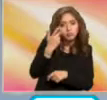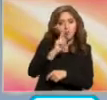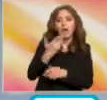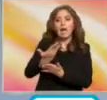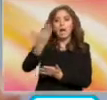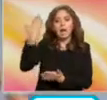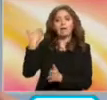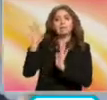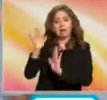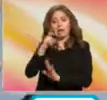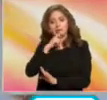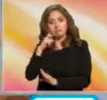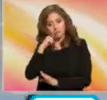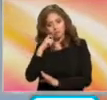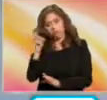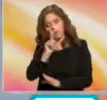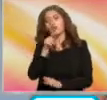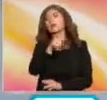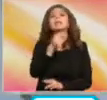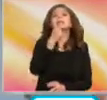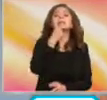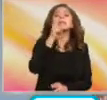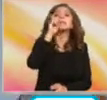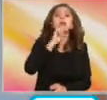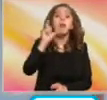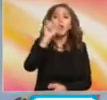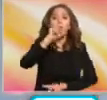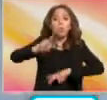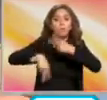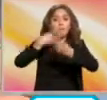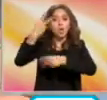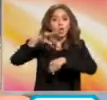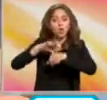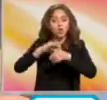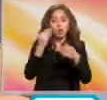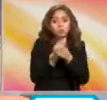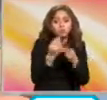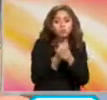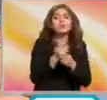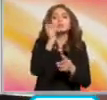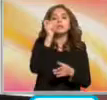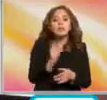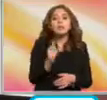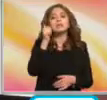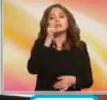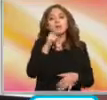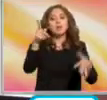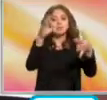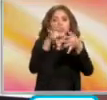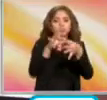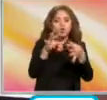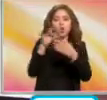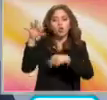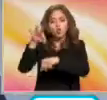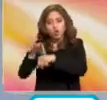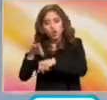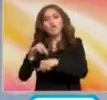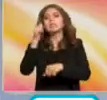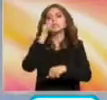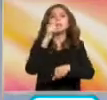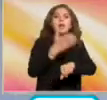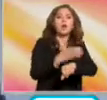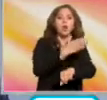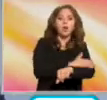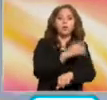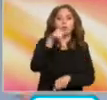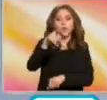relaciones sexuales, sino, bueno, a la niña en una consulta ginecológica, en primer lugar, se le explican, el médico, acompañado, por supuesto, de ti